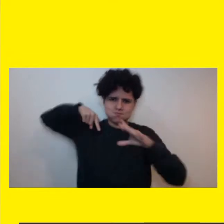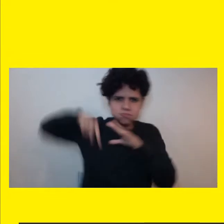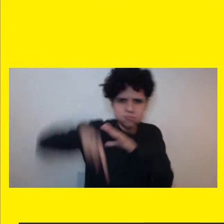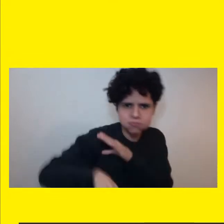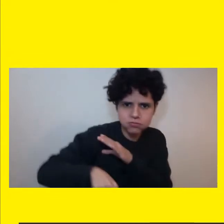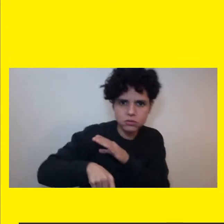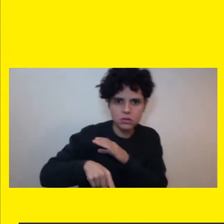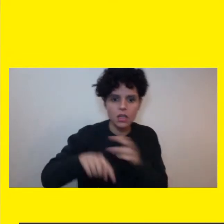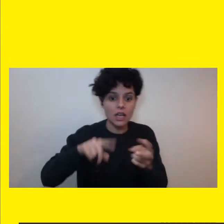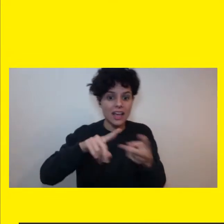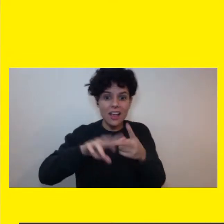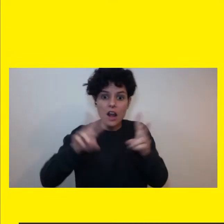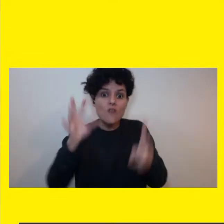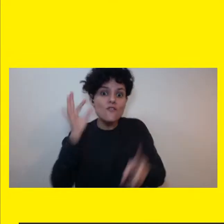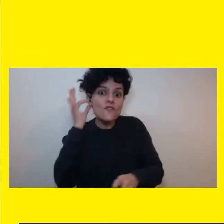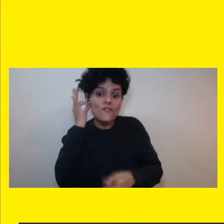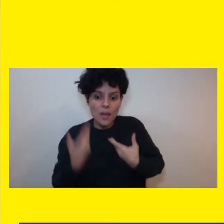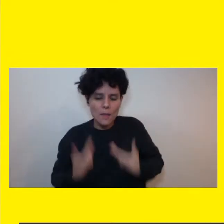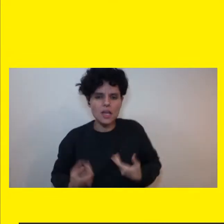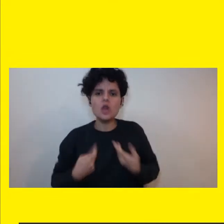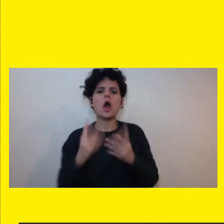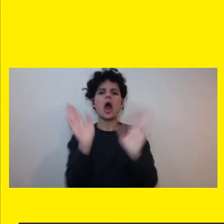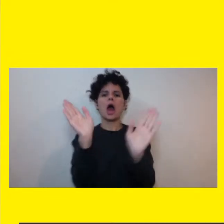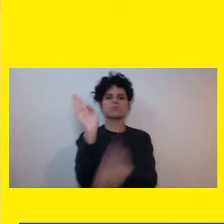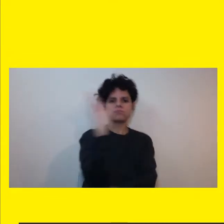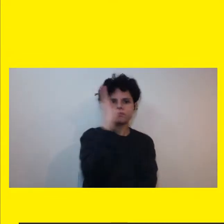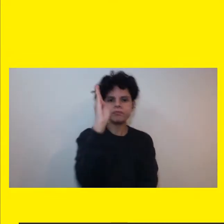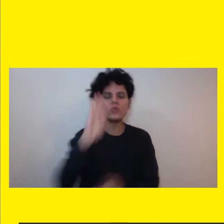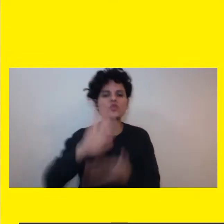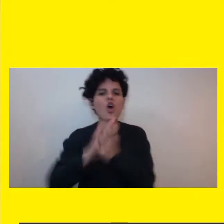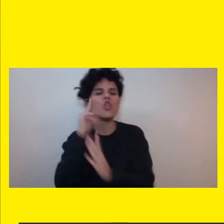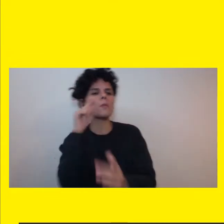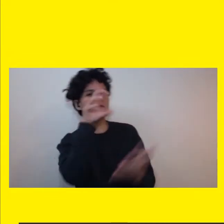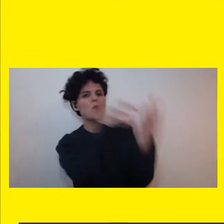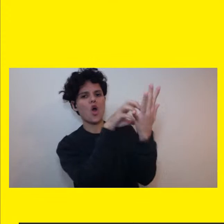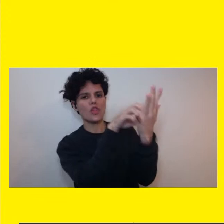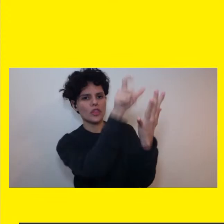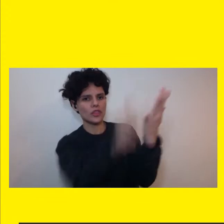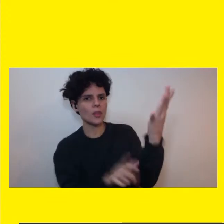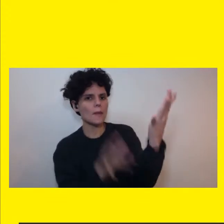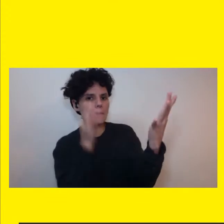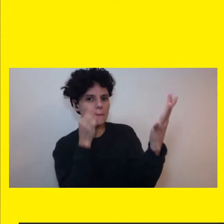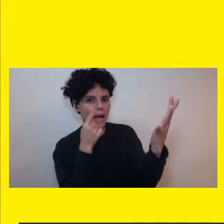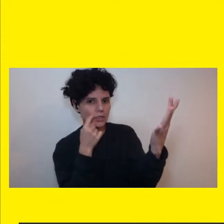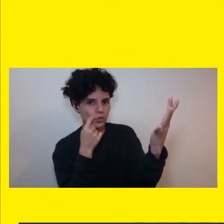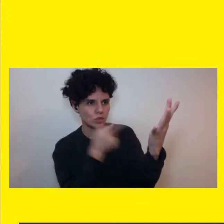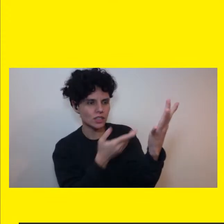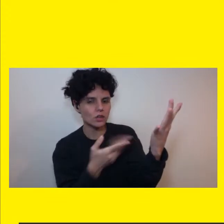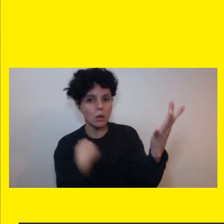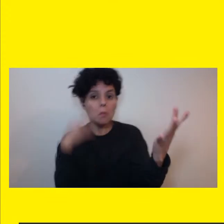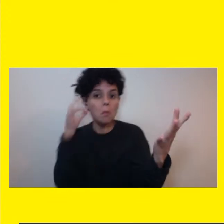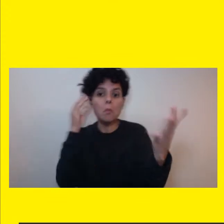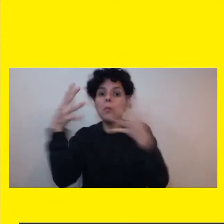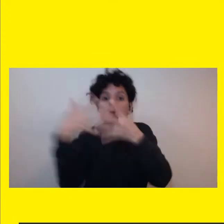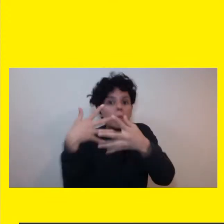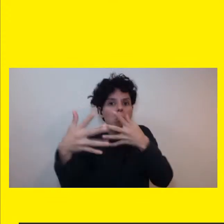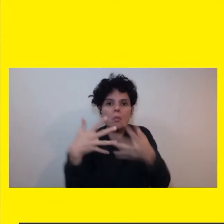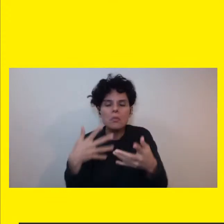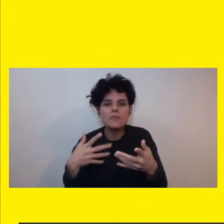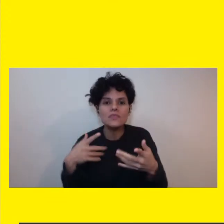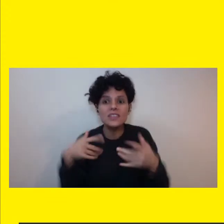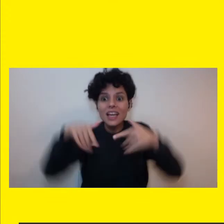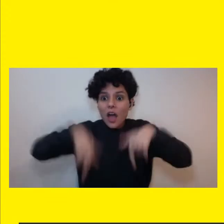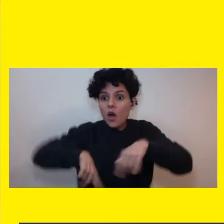responde como vara de justicia a lo masculino. Y yo creo que eso es parte de esta excepcionalidad que